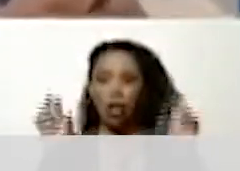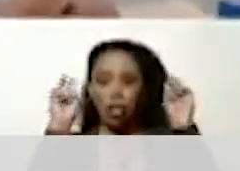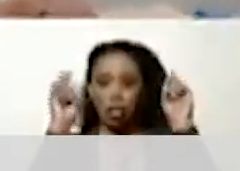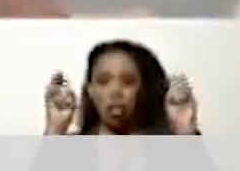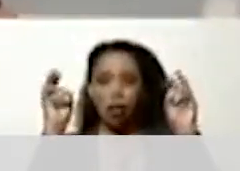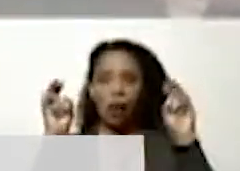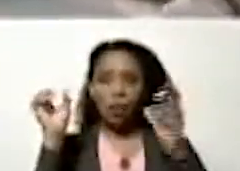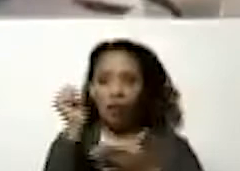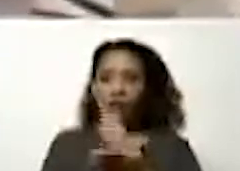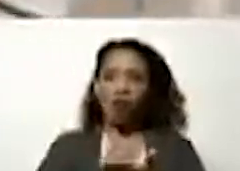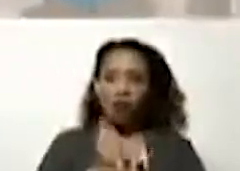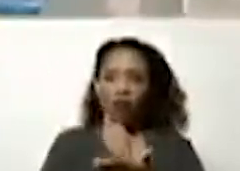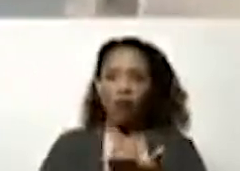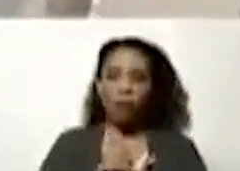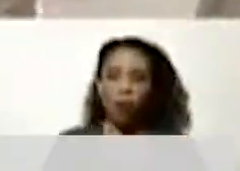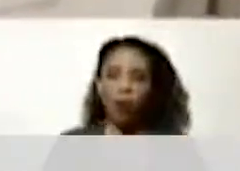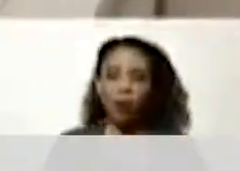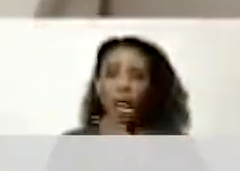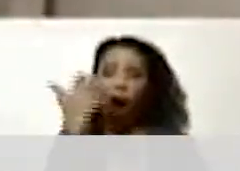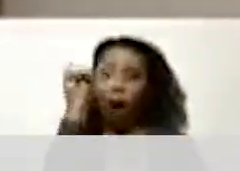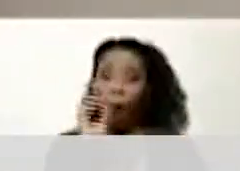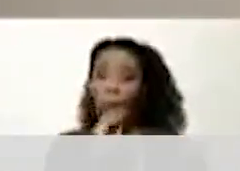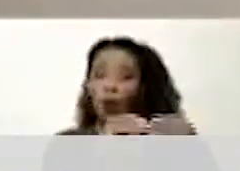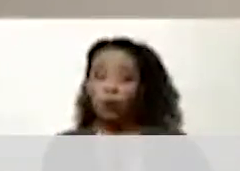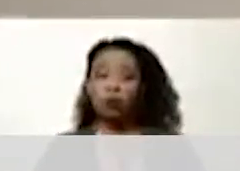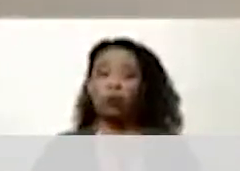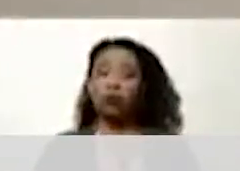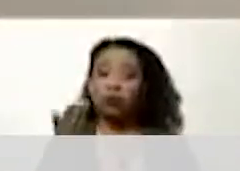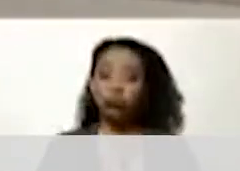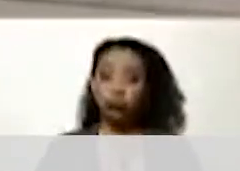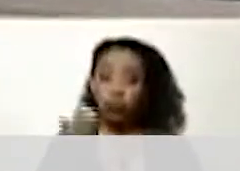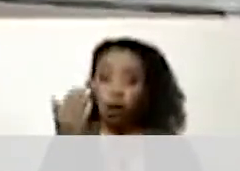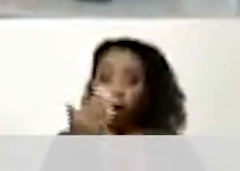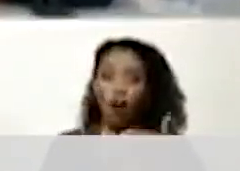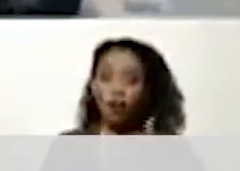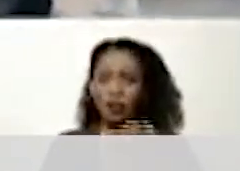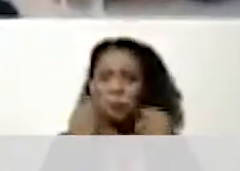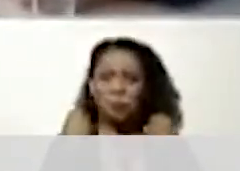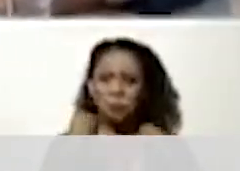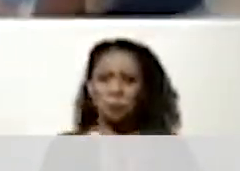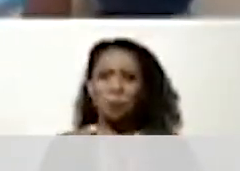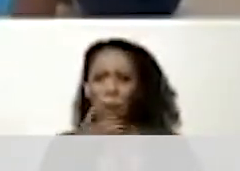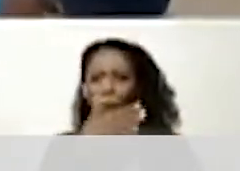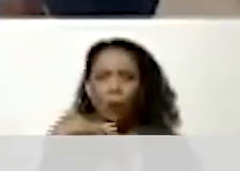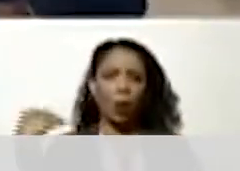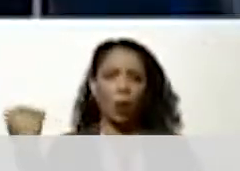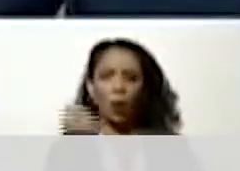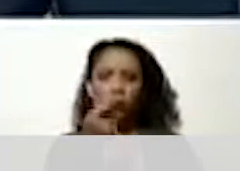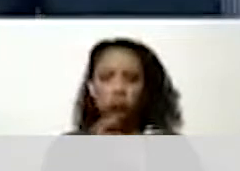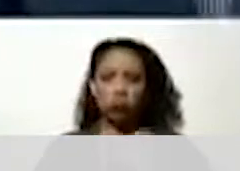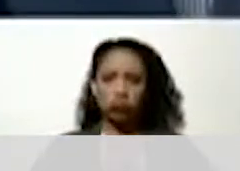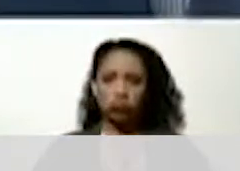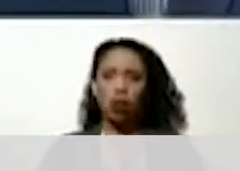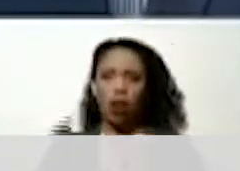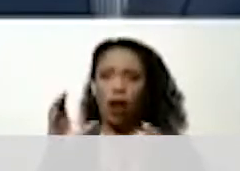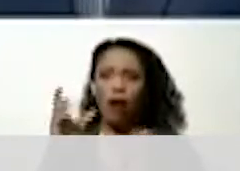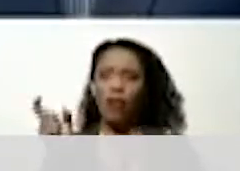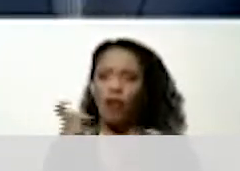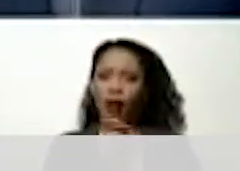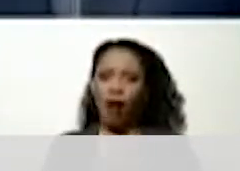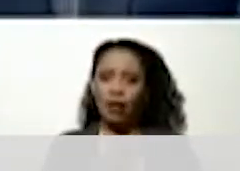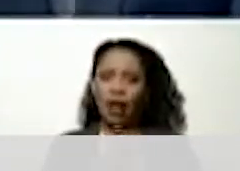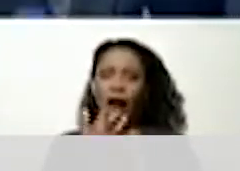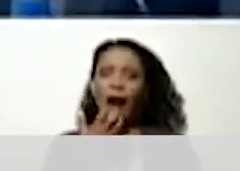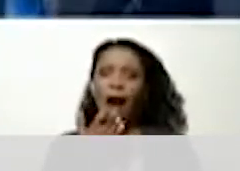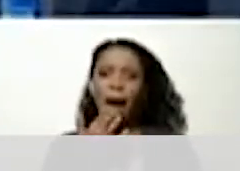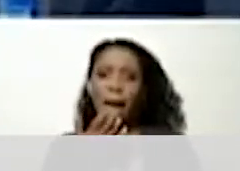de farmacología, hay acuerdos importantes en los avances para el mejoramiento del tratamiento de cáncer, por ejemplo, que es